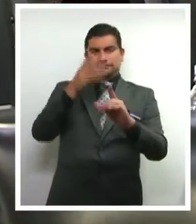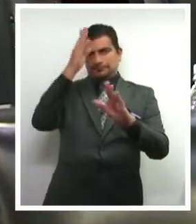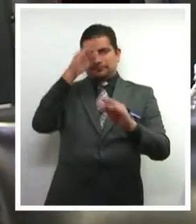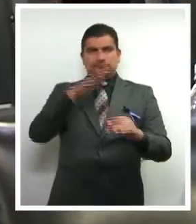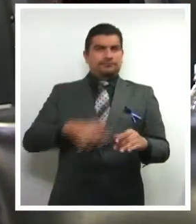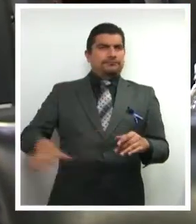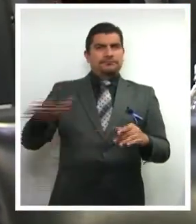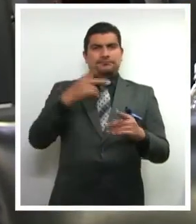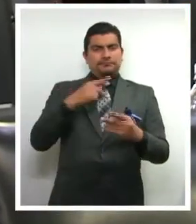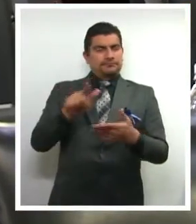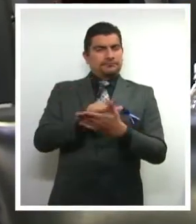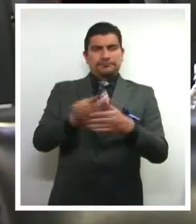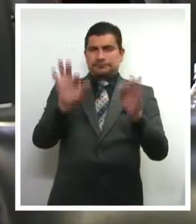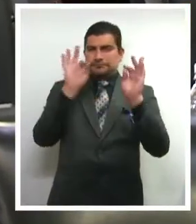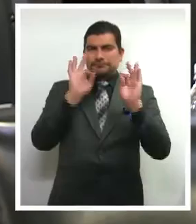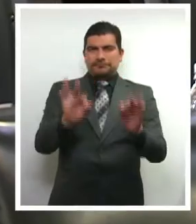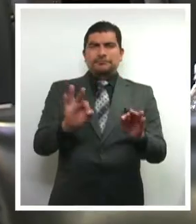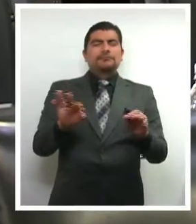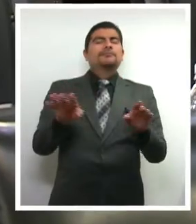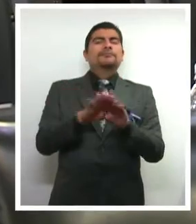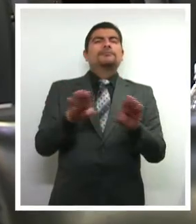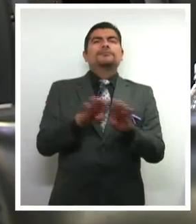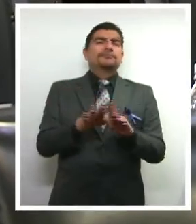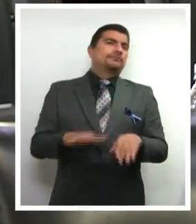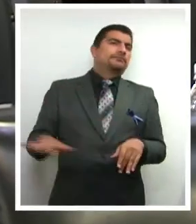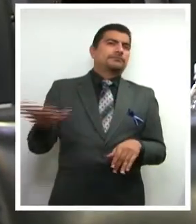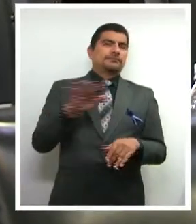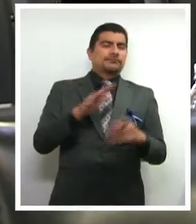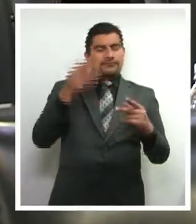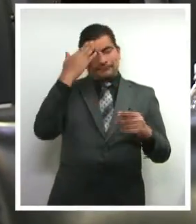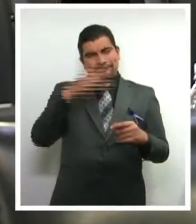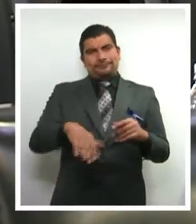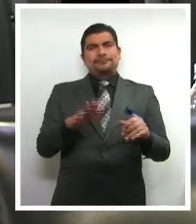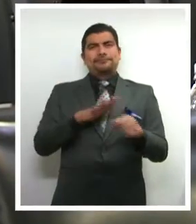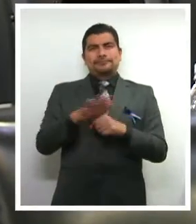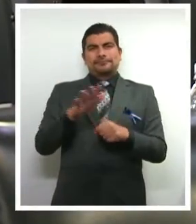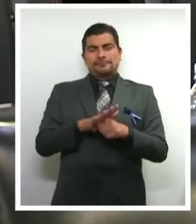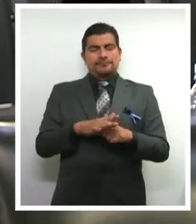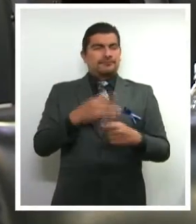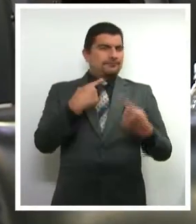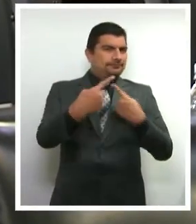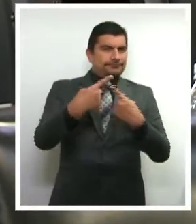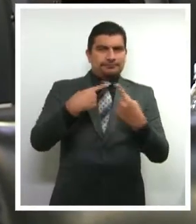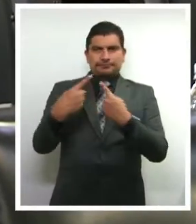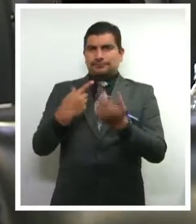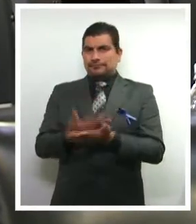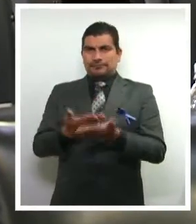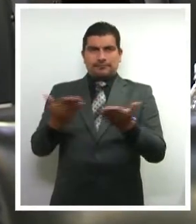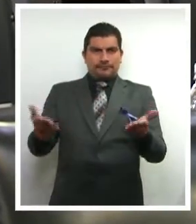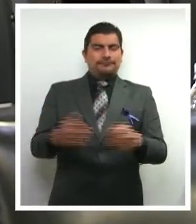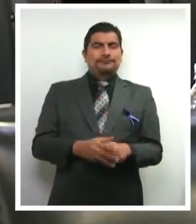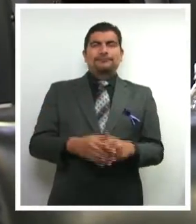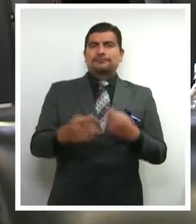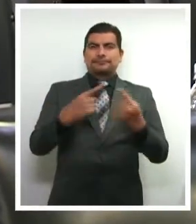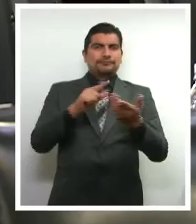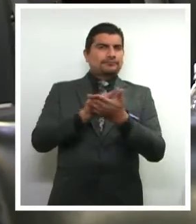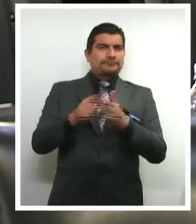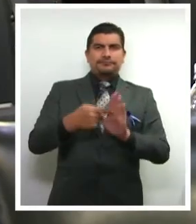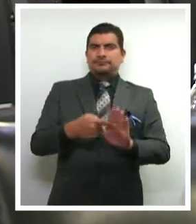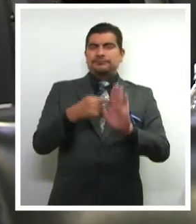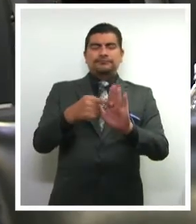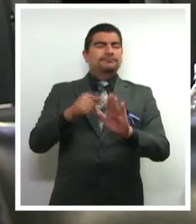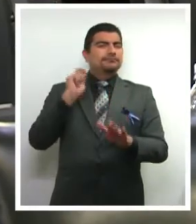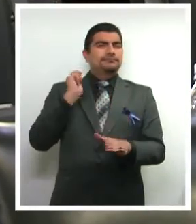mayor transparencia en el contexto del llamado Parlamento abierto. La transparencia implica, desde